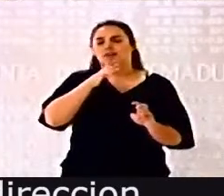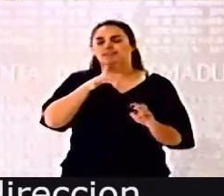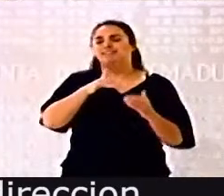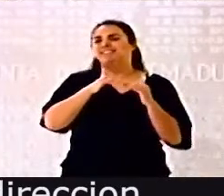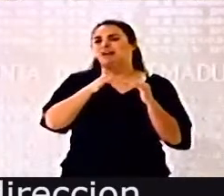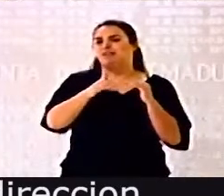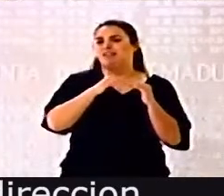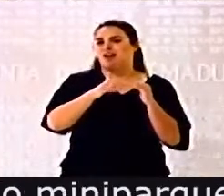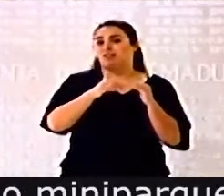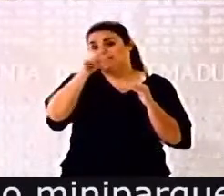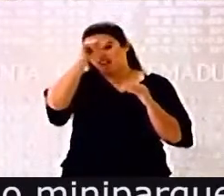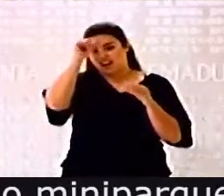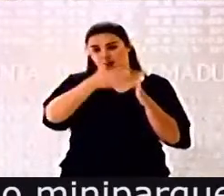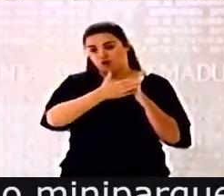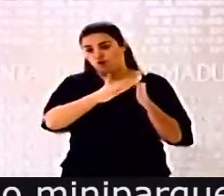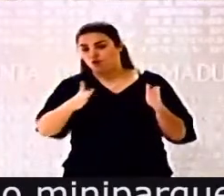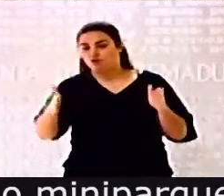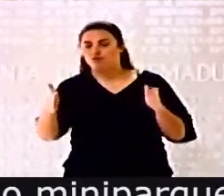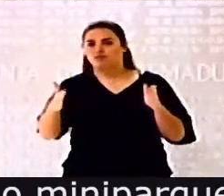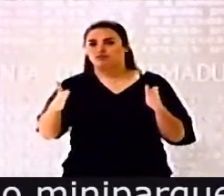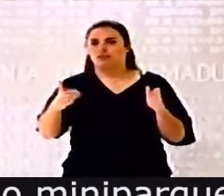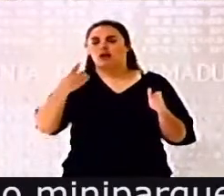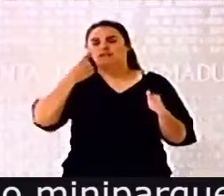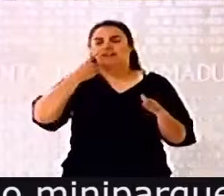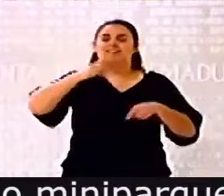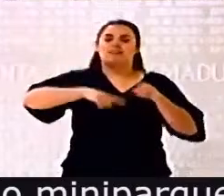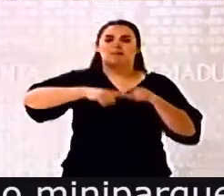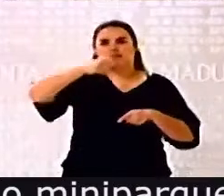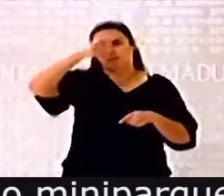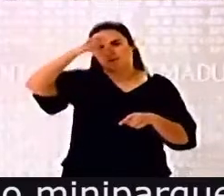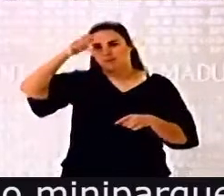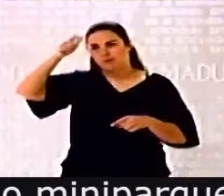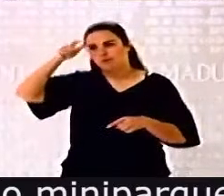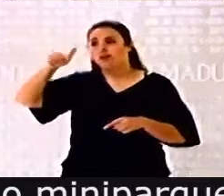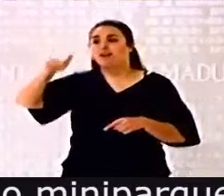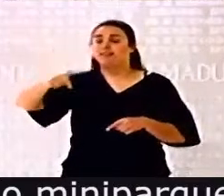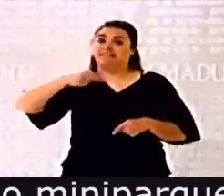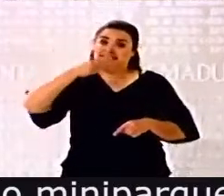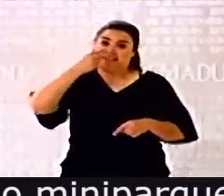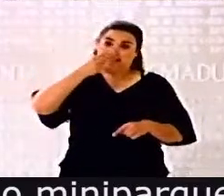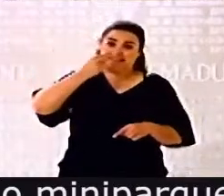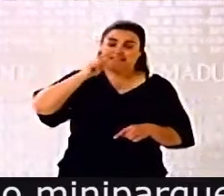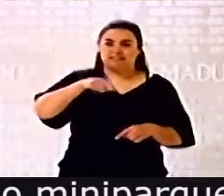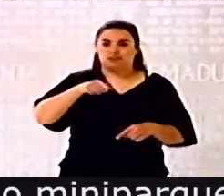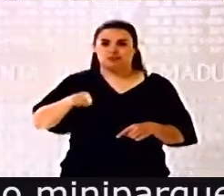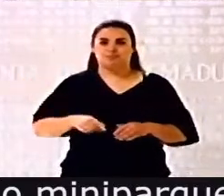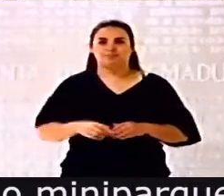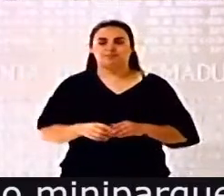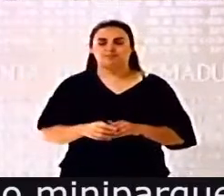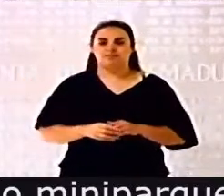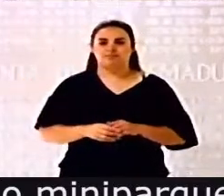estabilidad a lo largo del verano en determinadas localidades donde interese ponerlos.